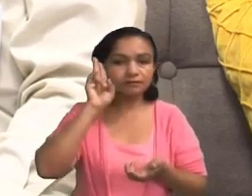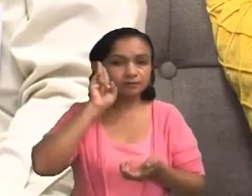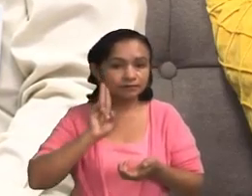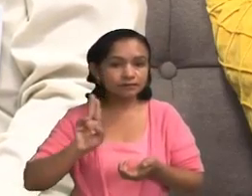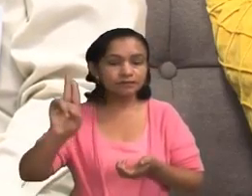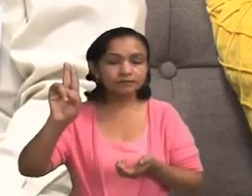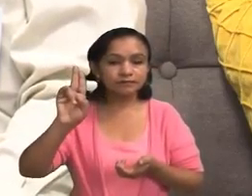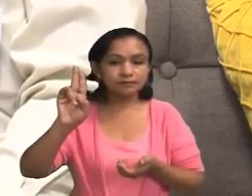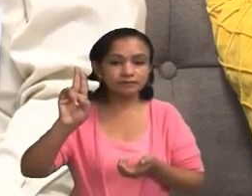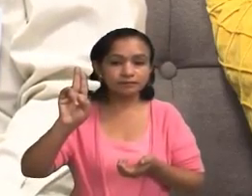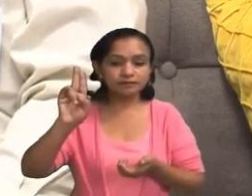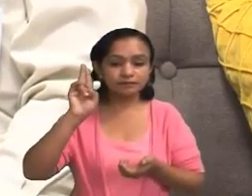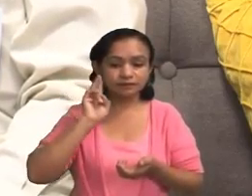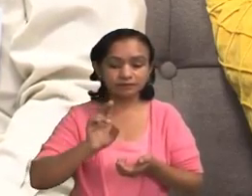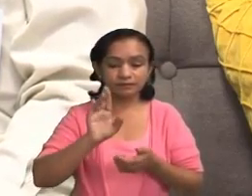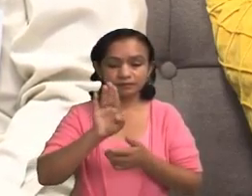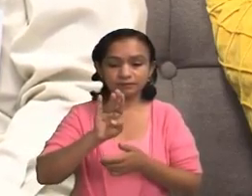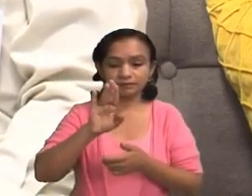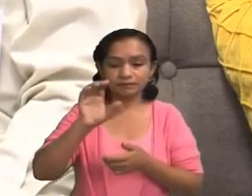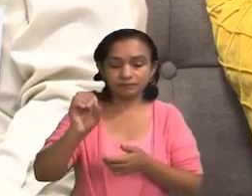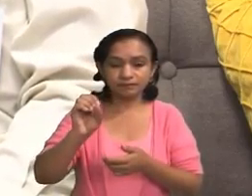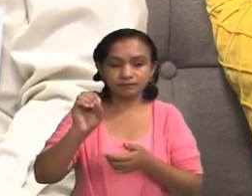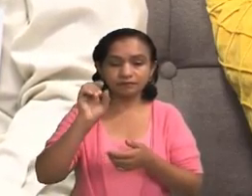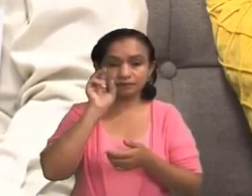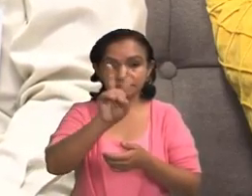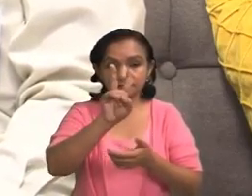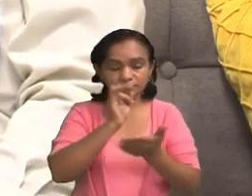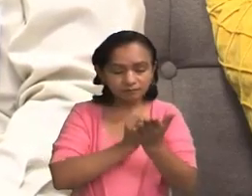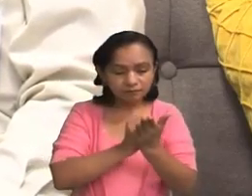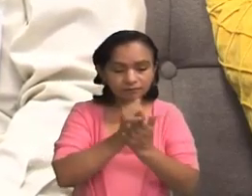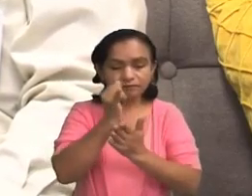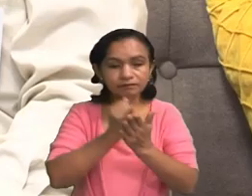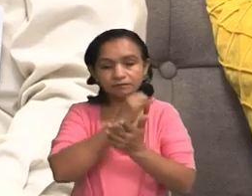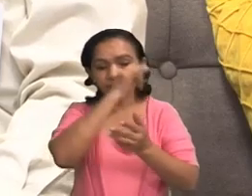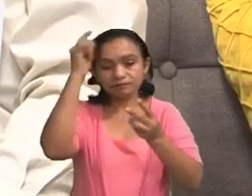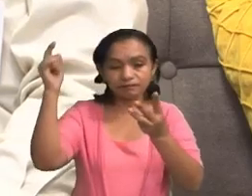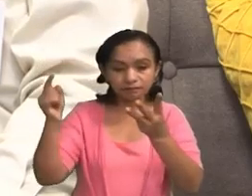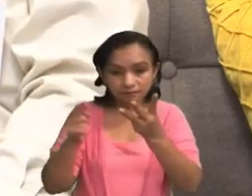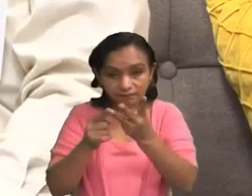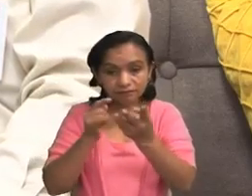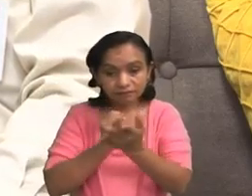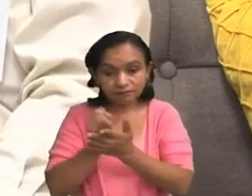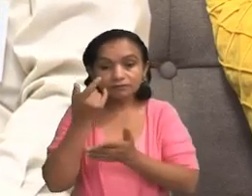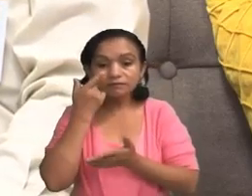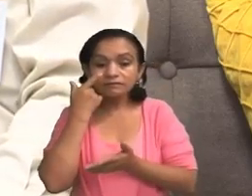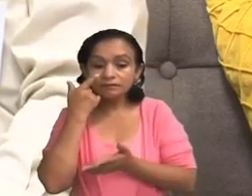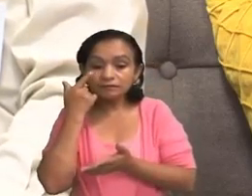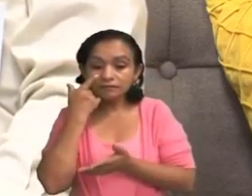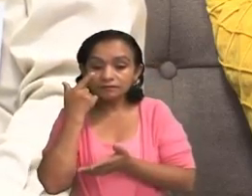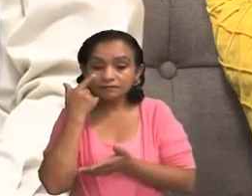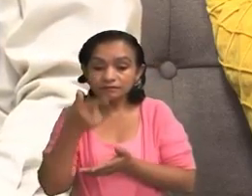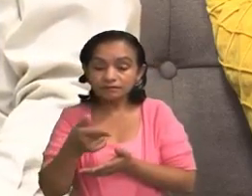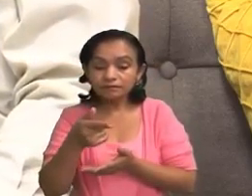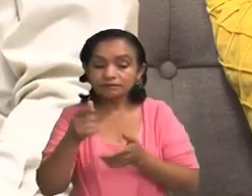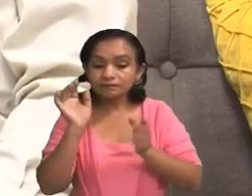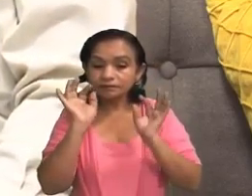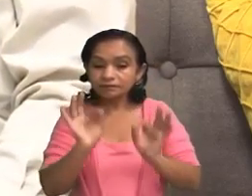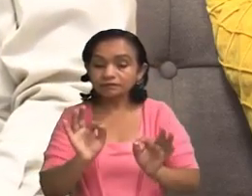nosotros estamos con este bioinsumo que ya tiene 2 investigaciones, estamos haciendo una tercera, okay. alrededor de una